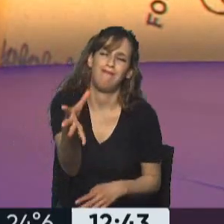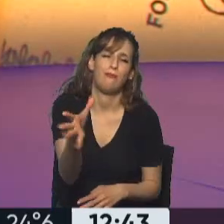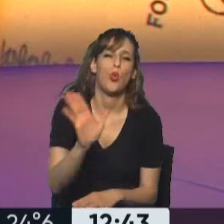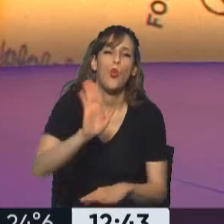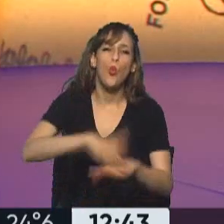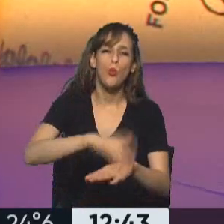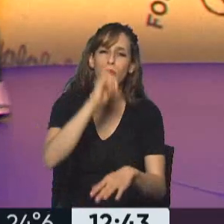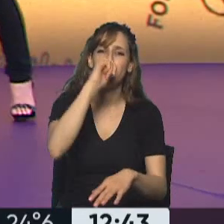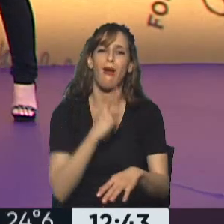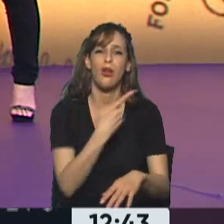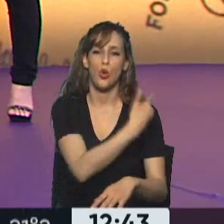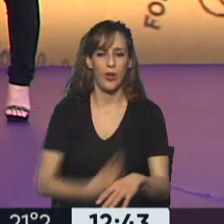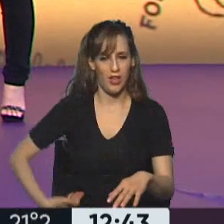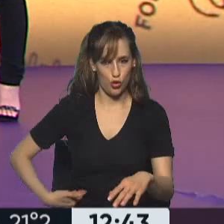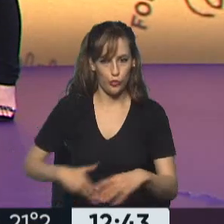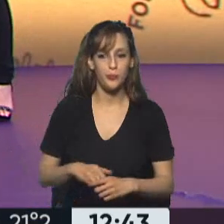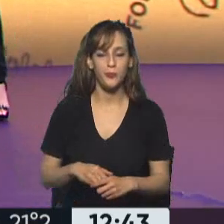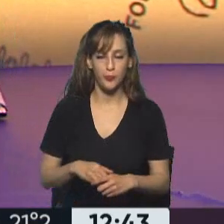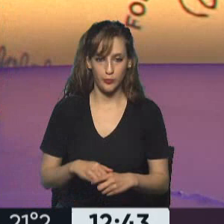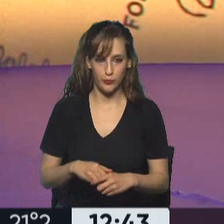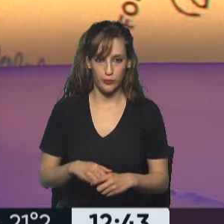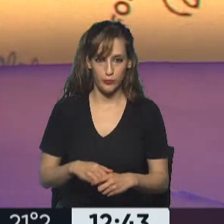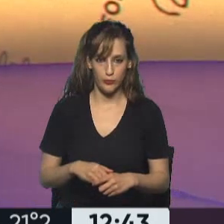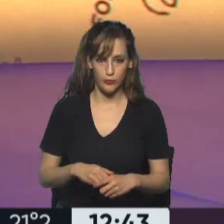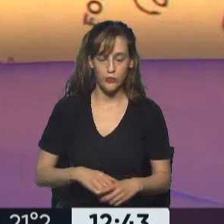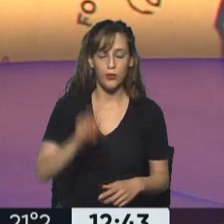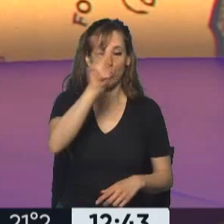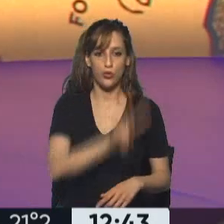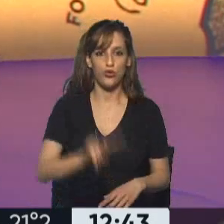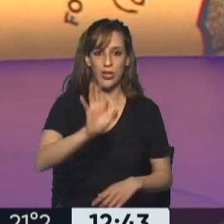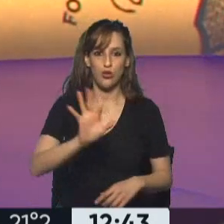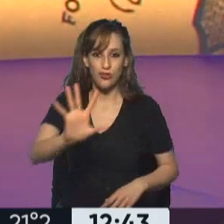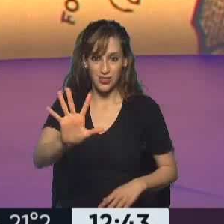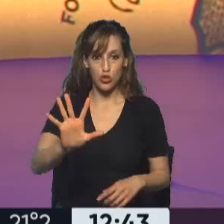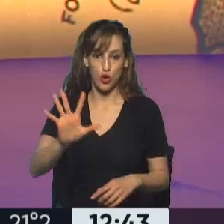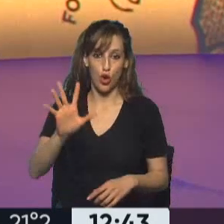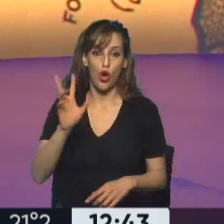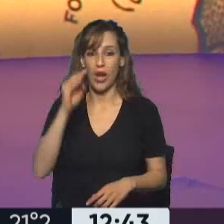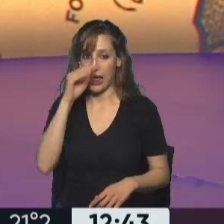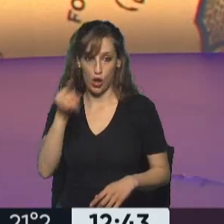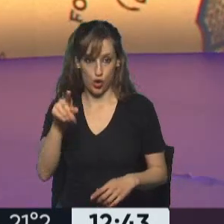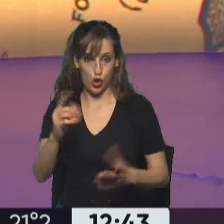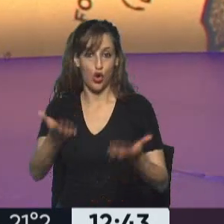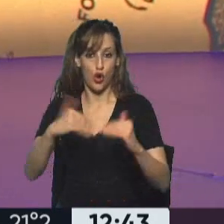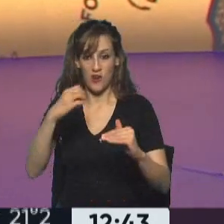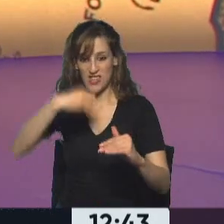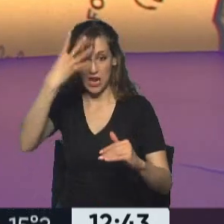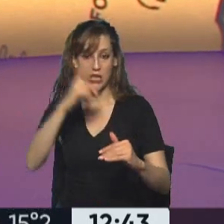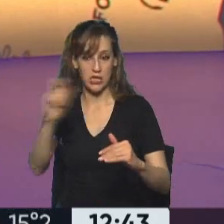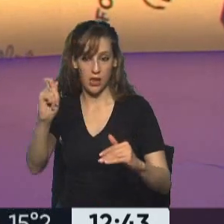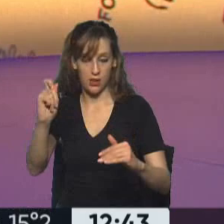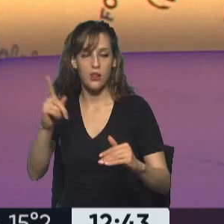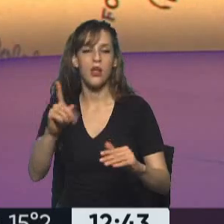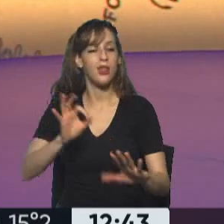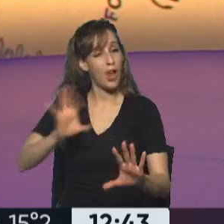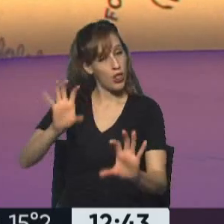repasemos 205 está el blues si en el oficial la brecha de 105 como estaba el año pasado se acuerdan del año pasado